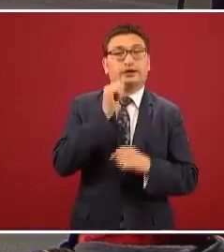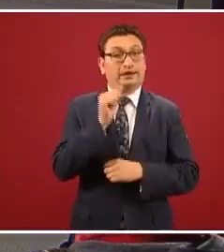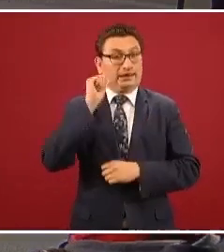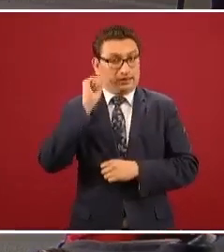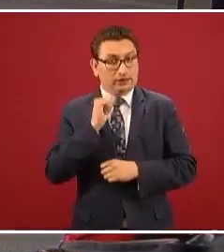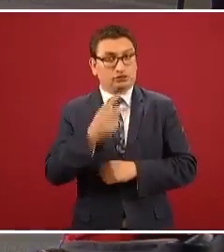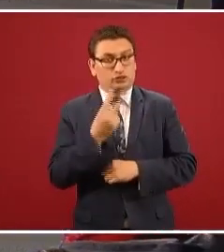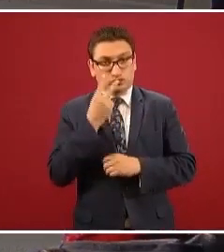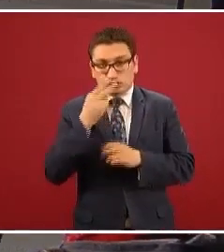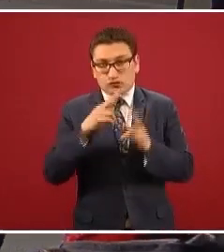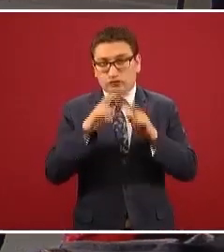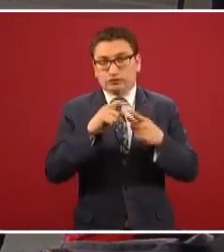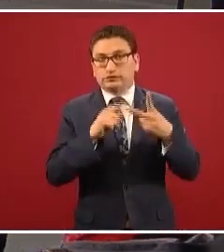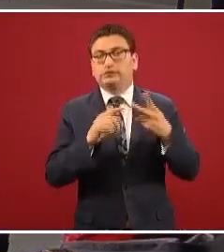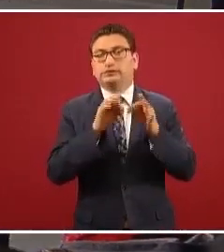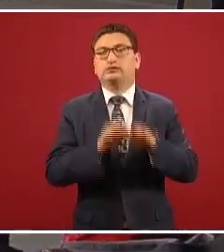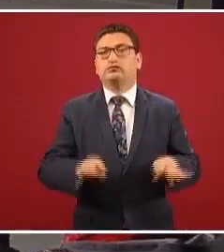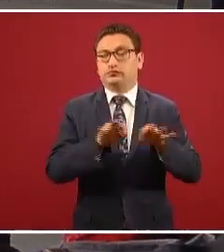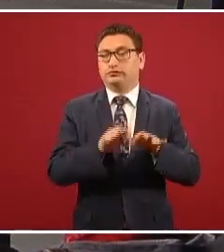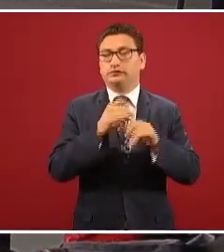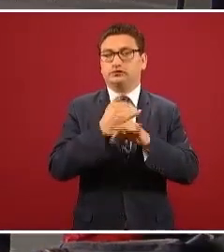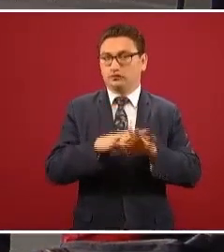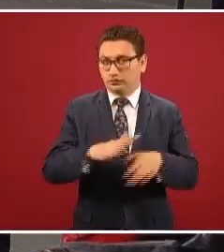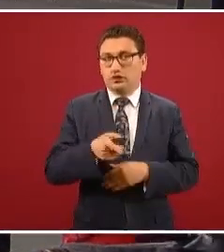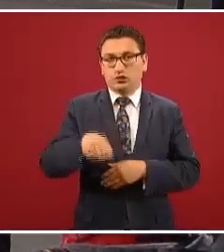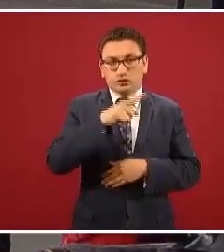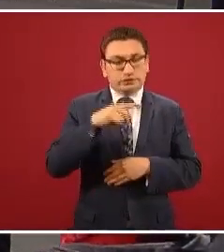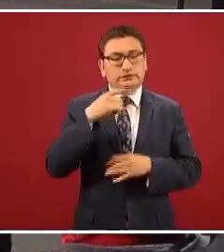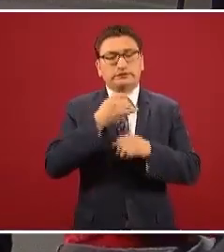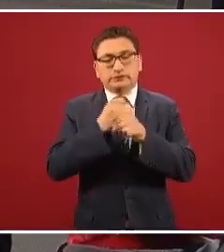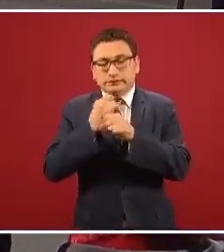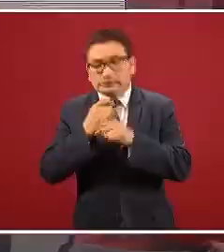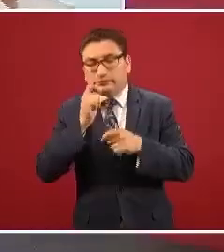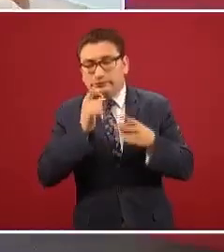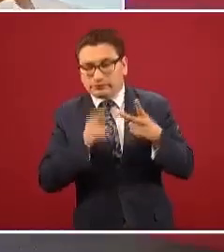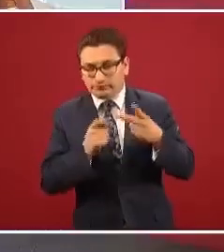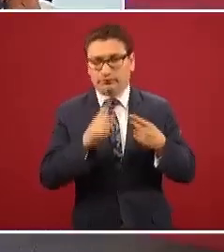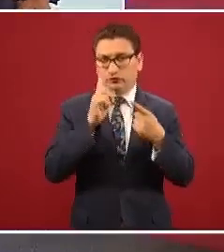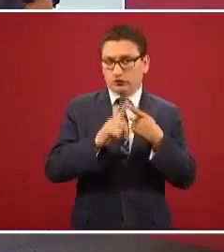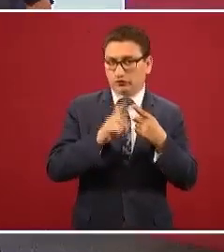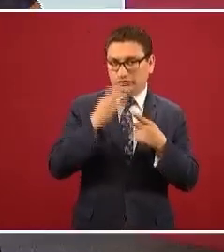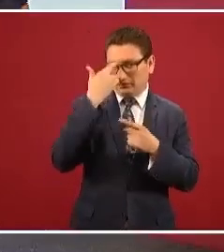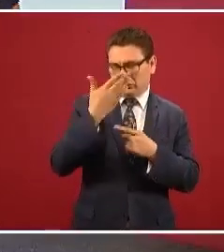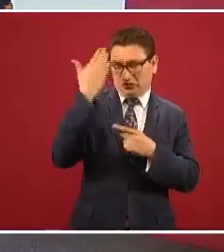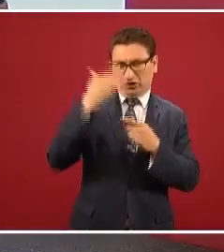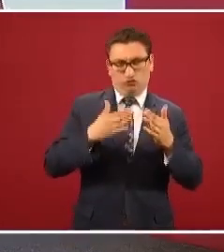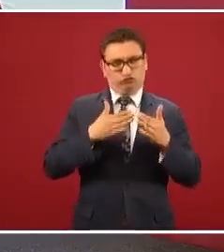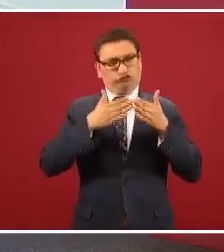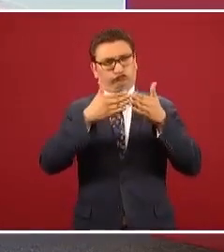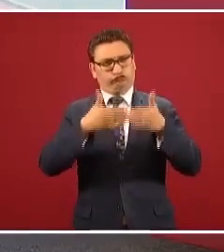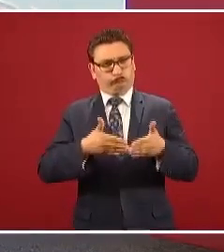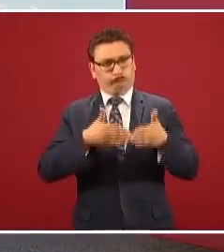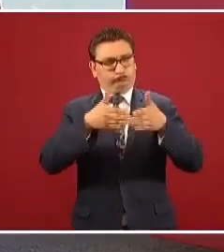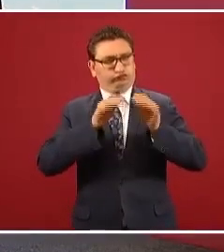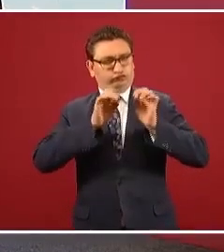pendientes de informar que estaban en proceso de estudio. El primero es el crucero que